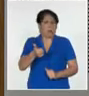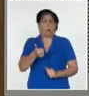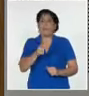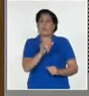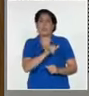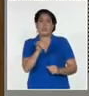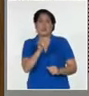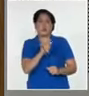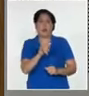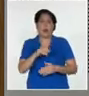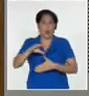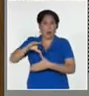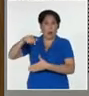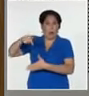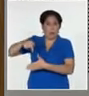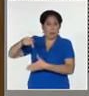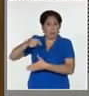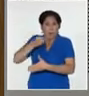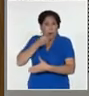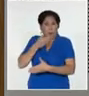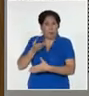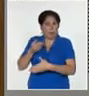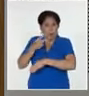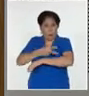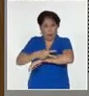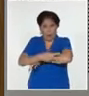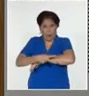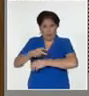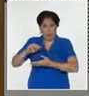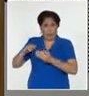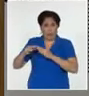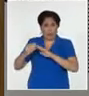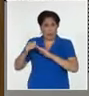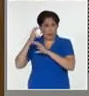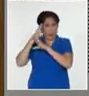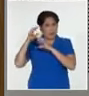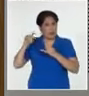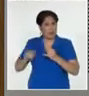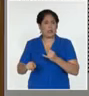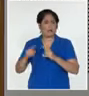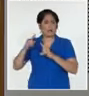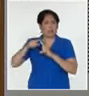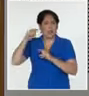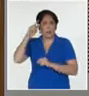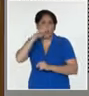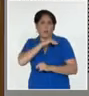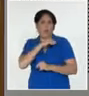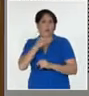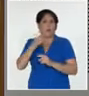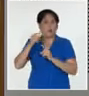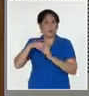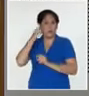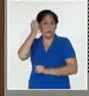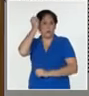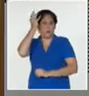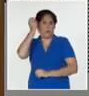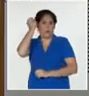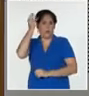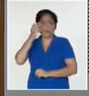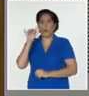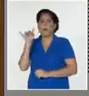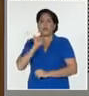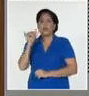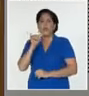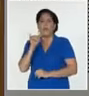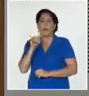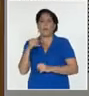fuera indiferente o innecesario debatir sobre ciencia, tecnología e innovación como un camino para